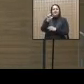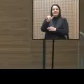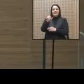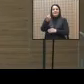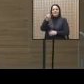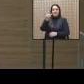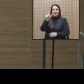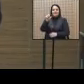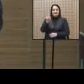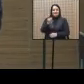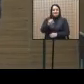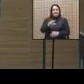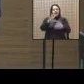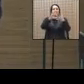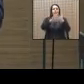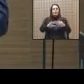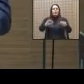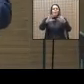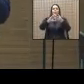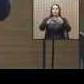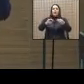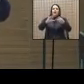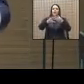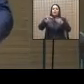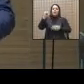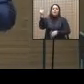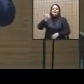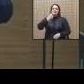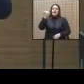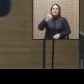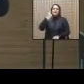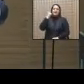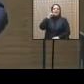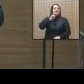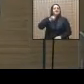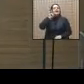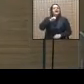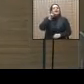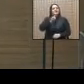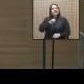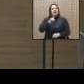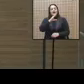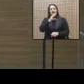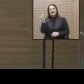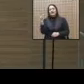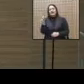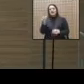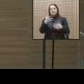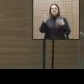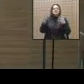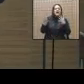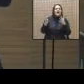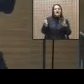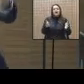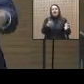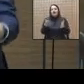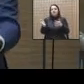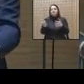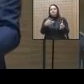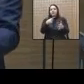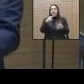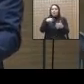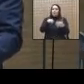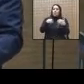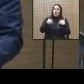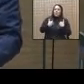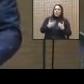El cuento de siempre de engañar y de estar ahí tirando la bola para adelante, desgastándolo a uno diciendo que